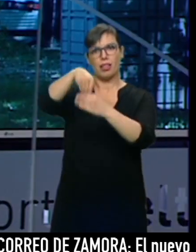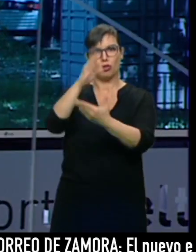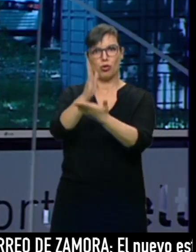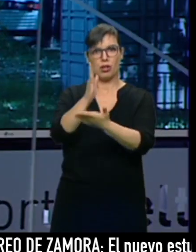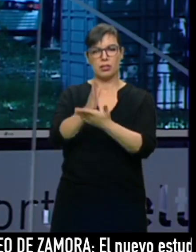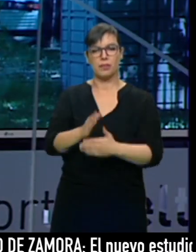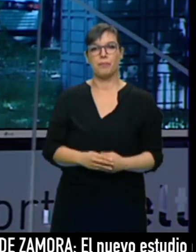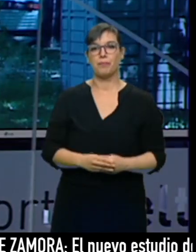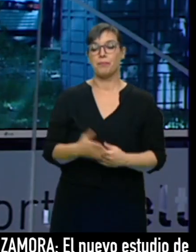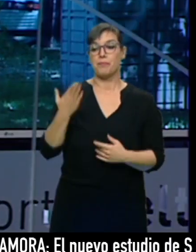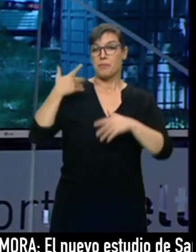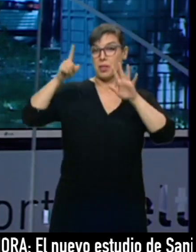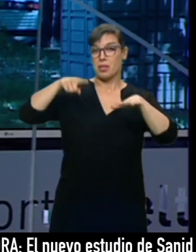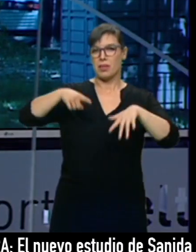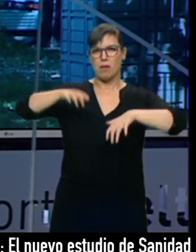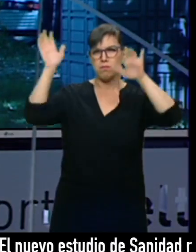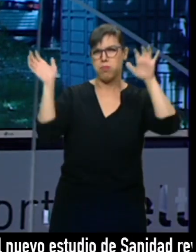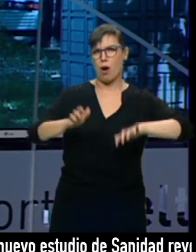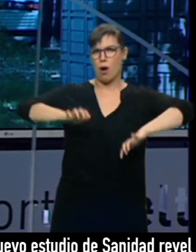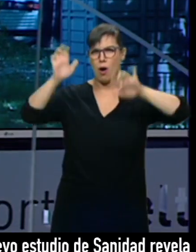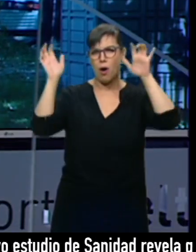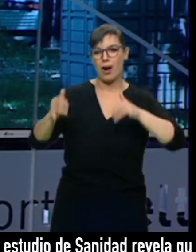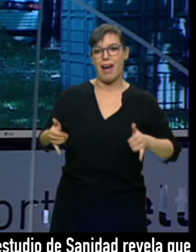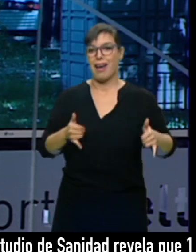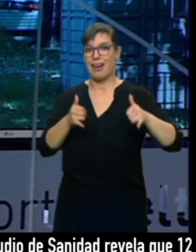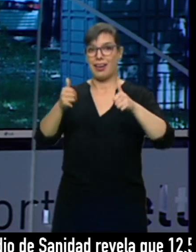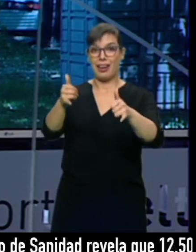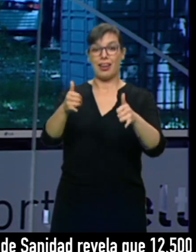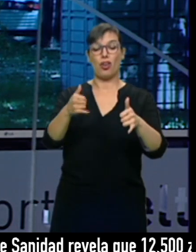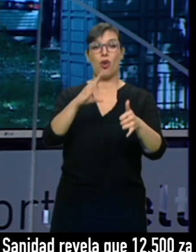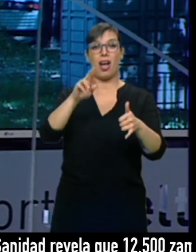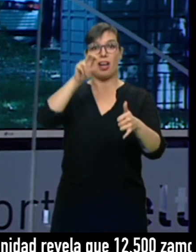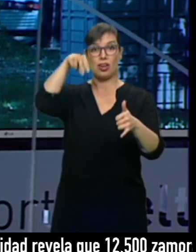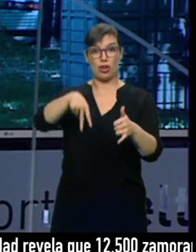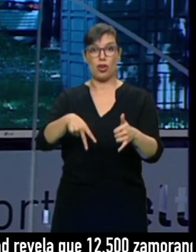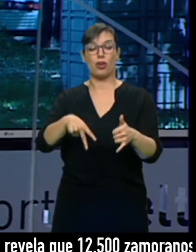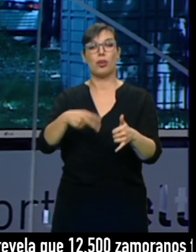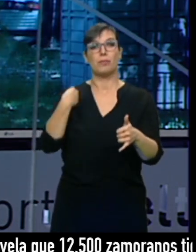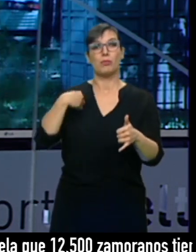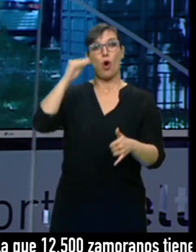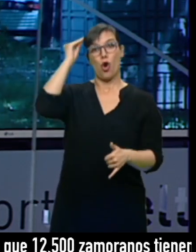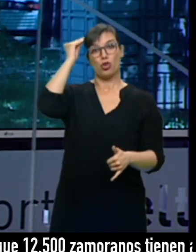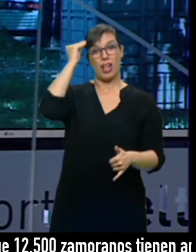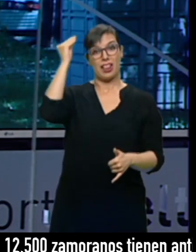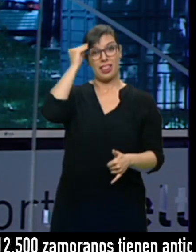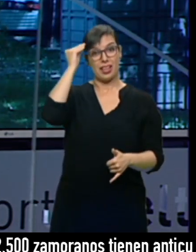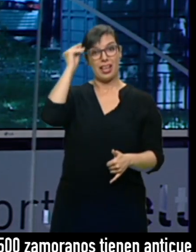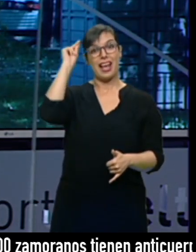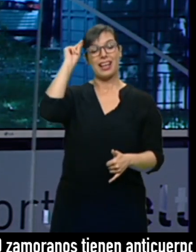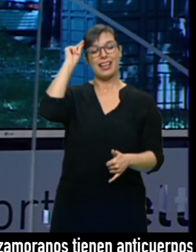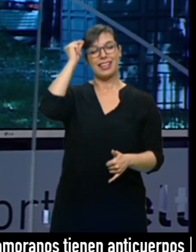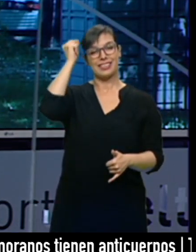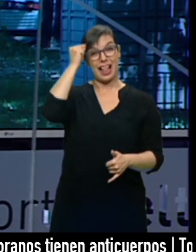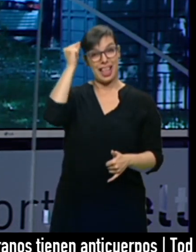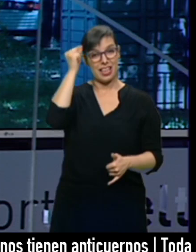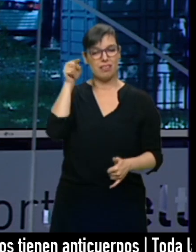unos 6 meses, unas lluvias torrenciales desbordaron el río Carrión a su paso por la localidad palentina de Saldaña. El camping quedó totalmente anegado